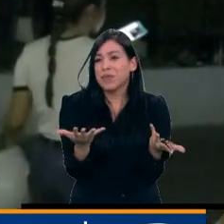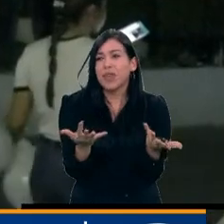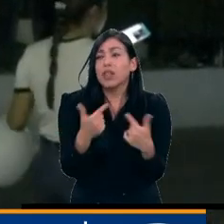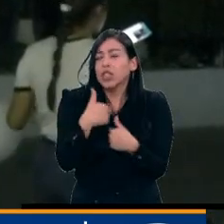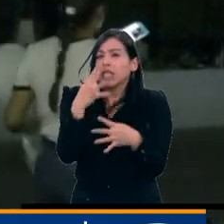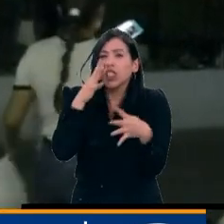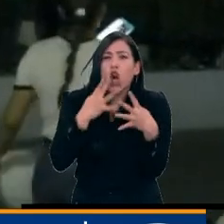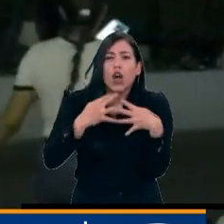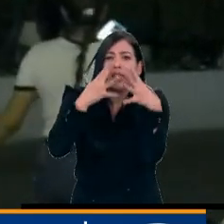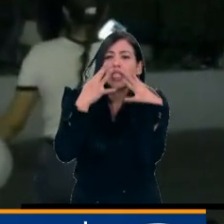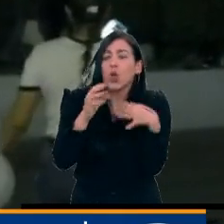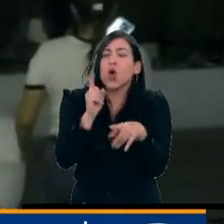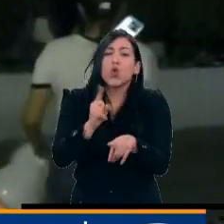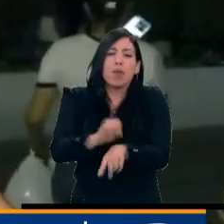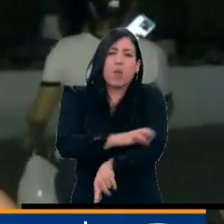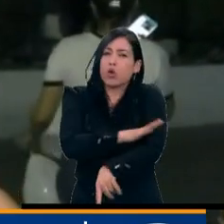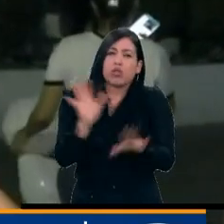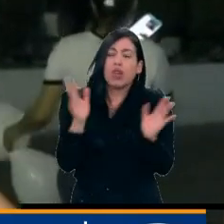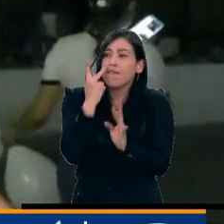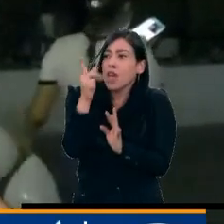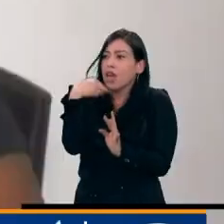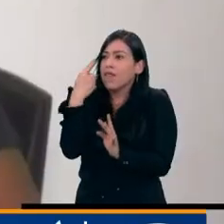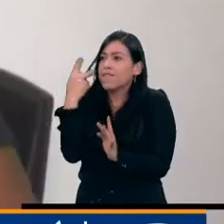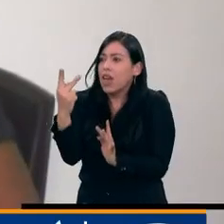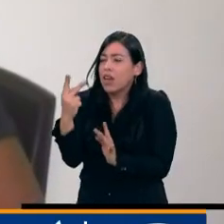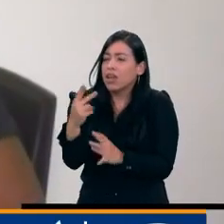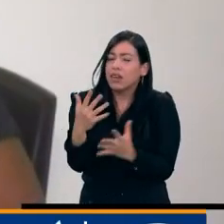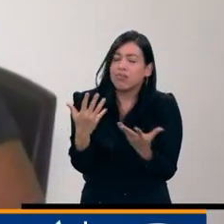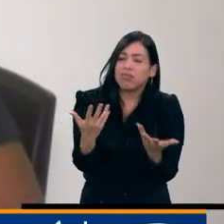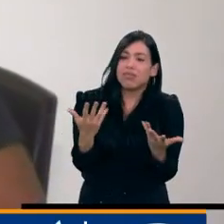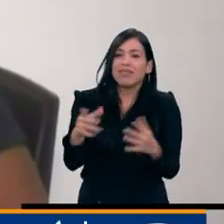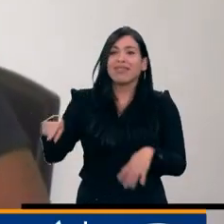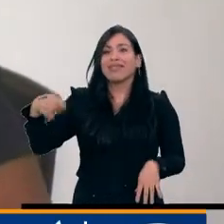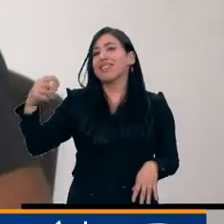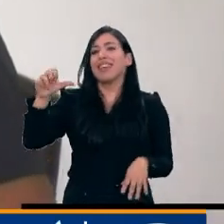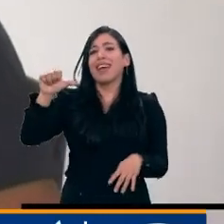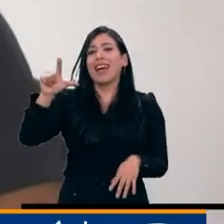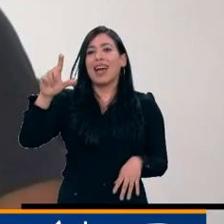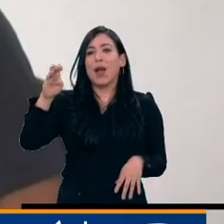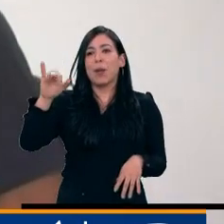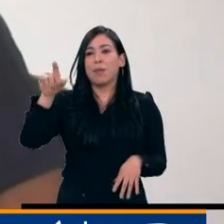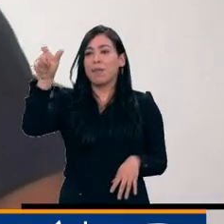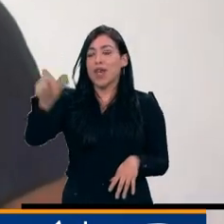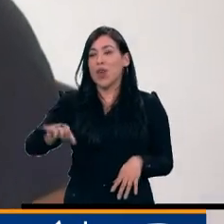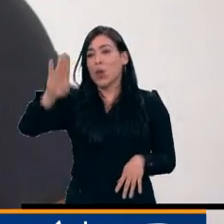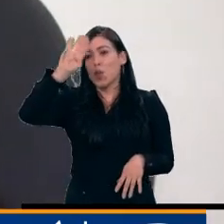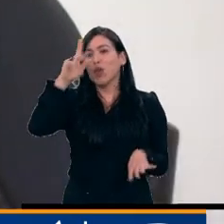Lloraba mucho de la emoción. Al verlo, al sentirlo. Albero Carvajal, uno